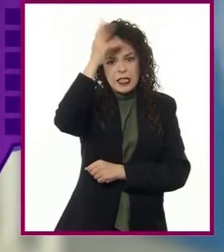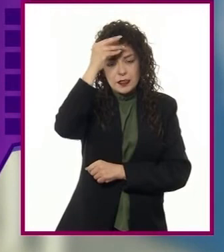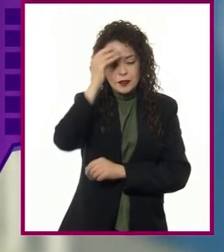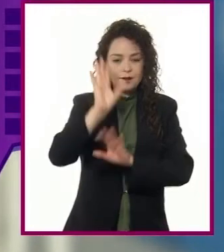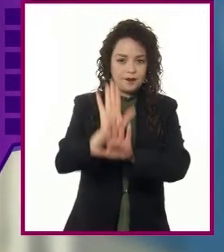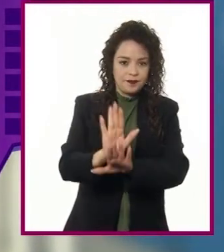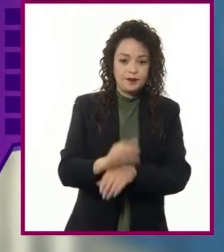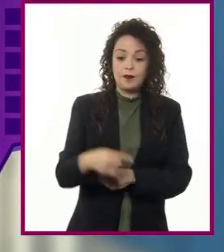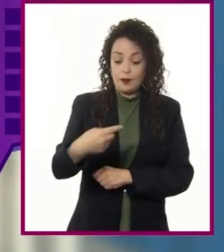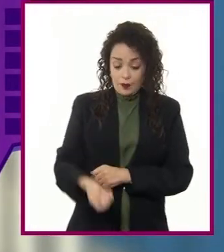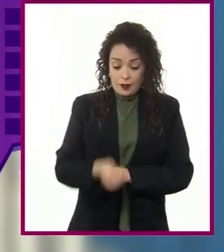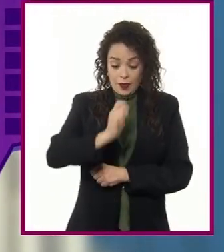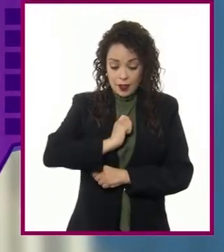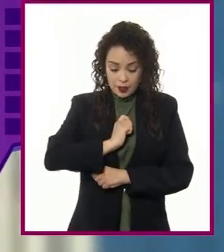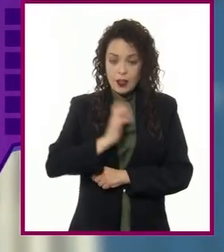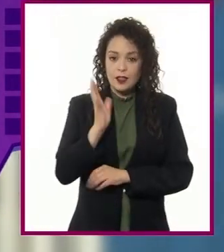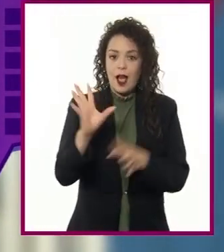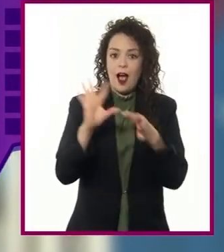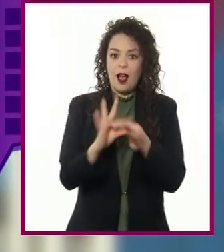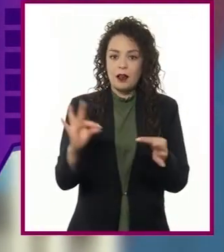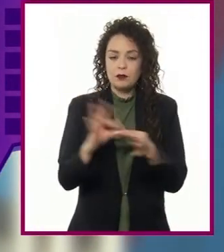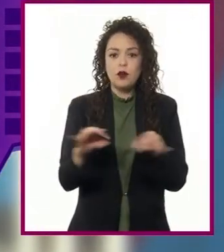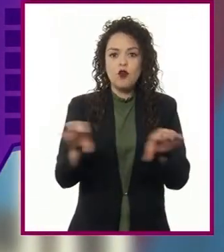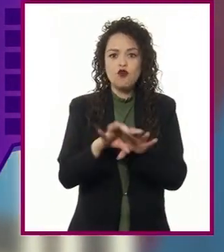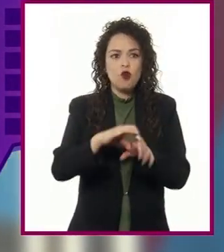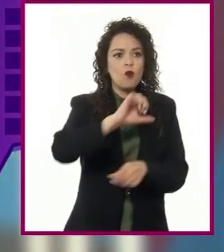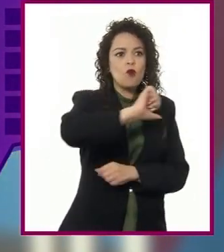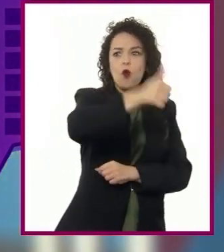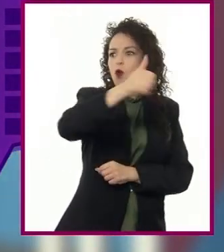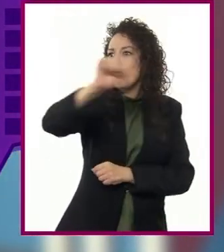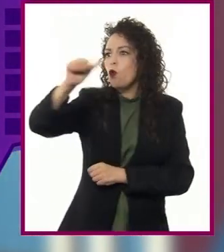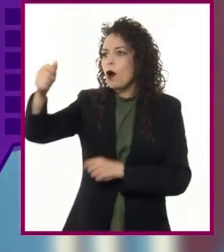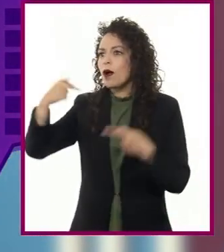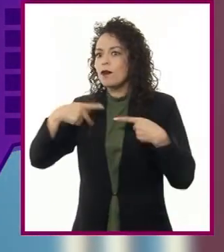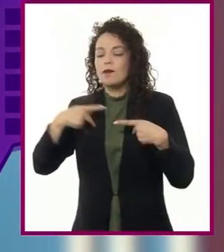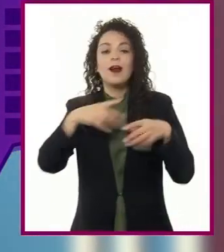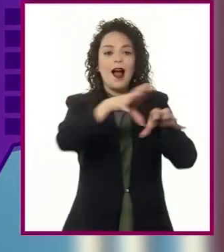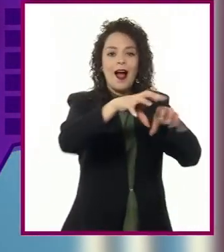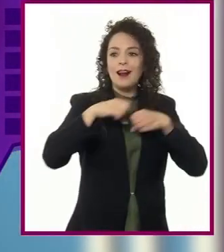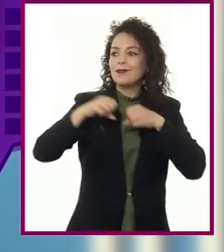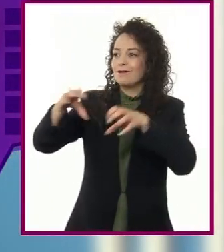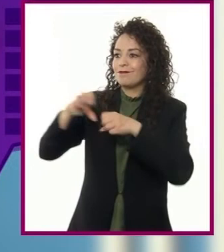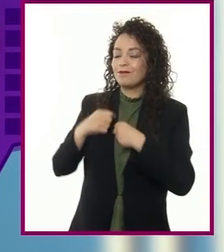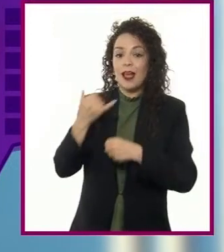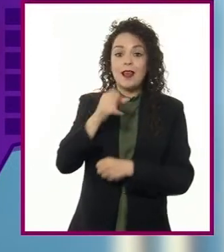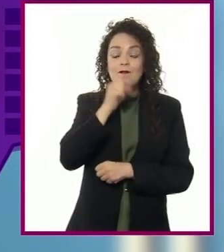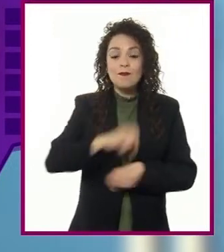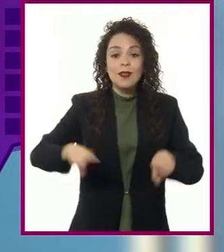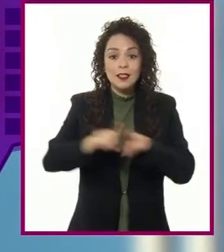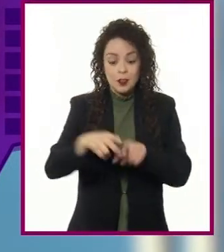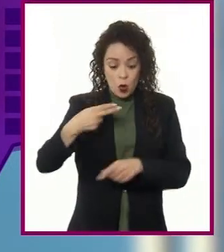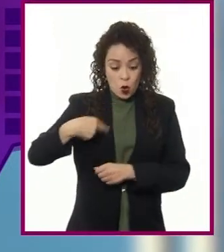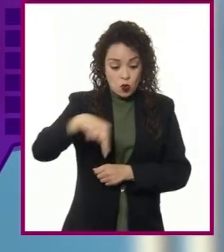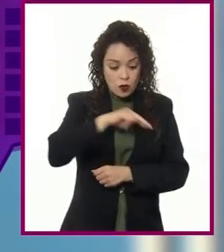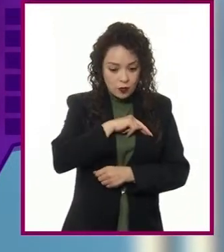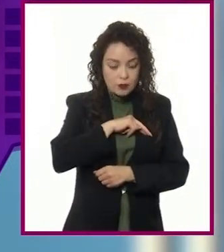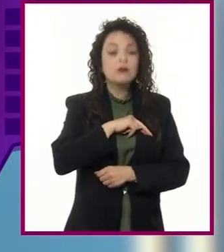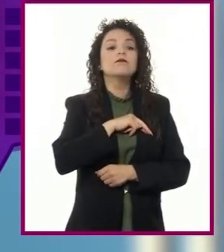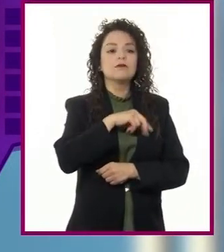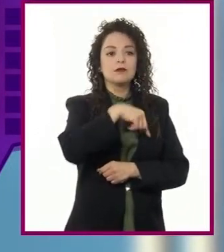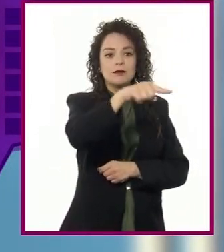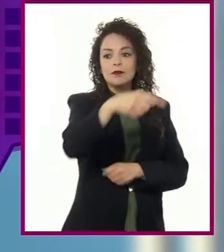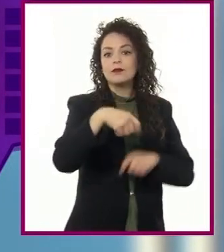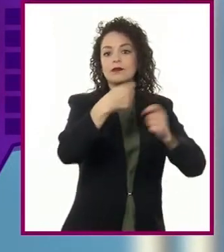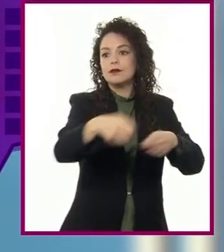nuestra identidad está influenciada por otras y otros y a la vez nosotros influenciamos la vida de las y los